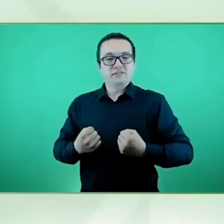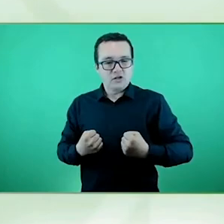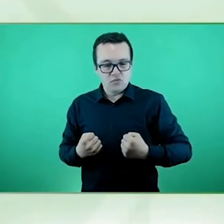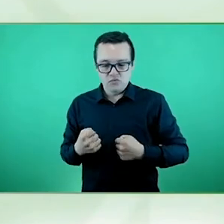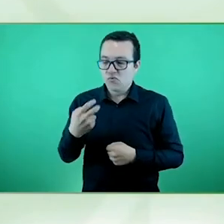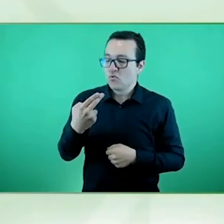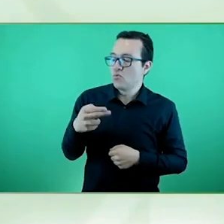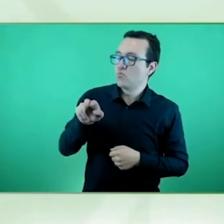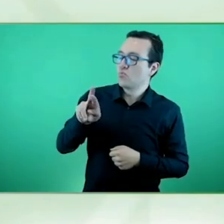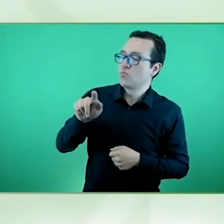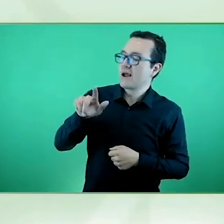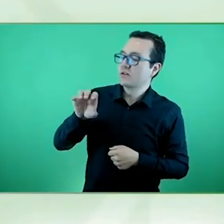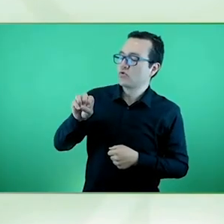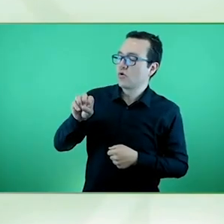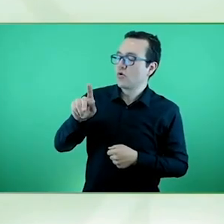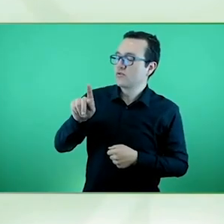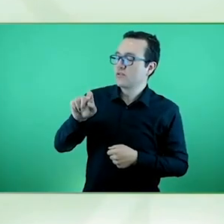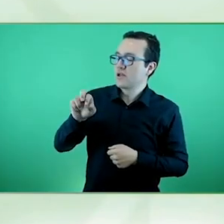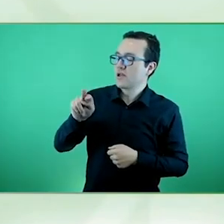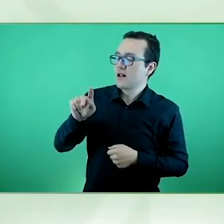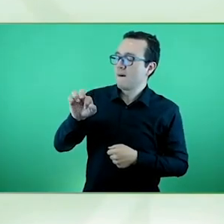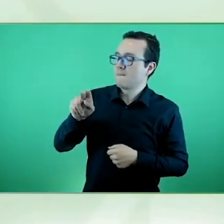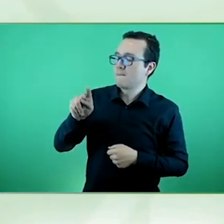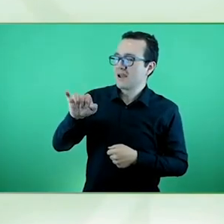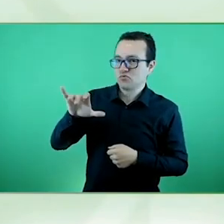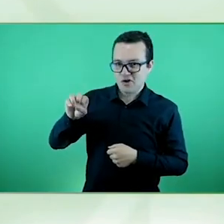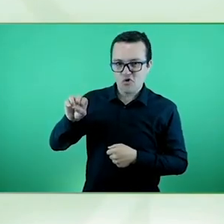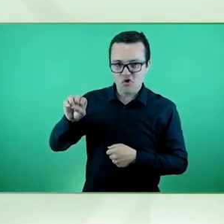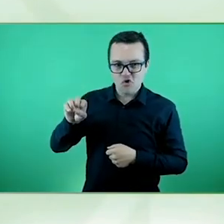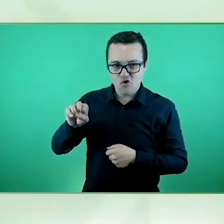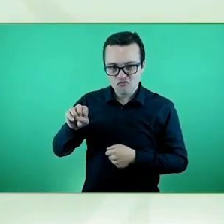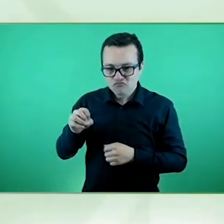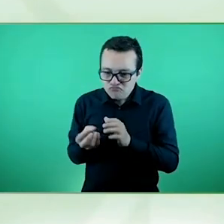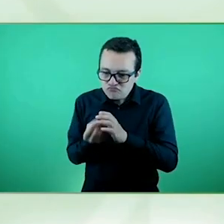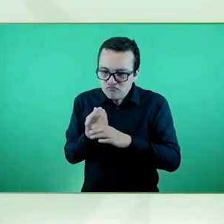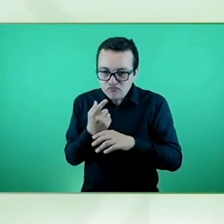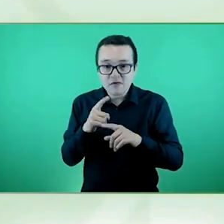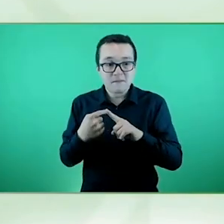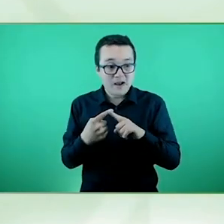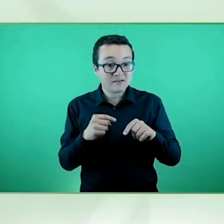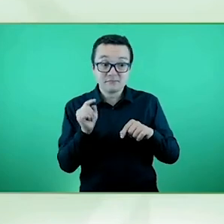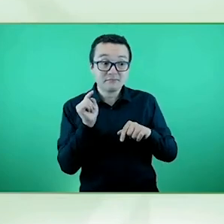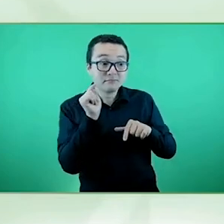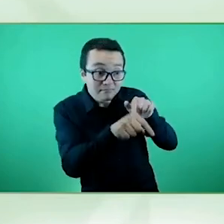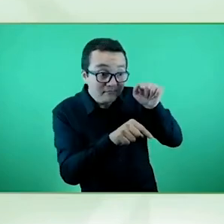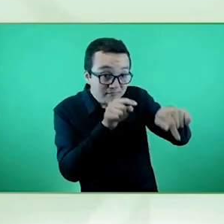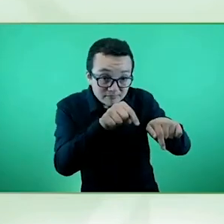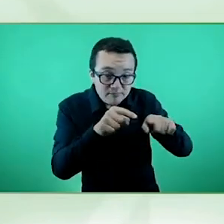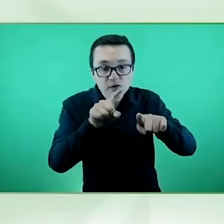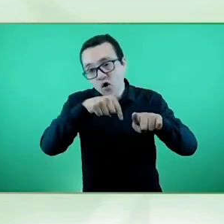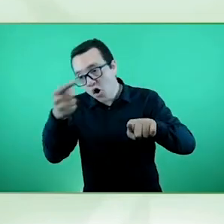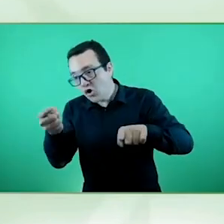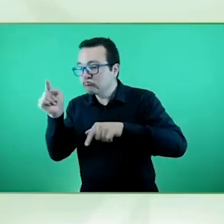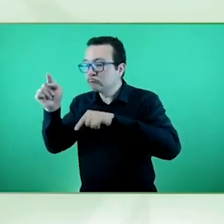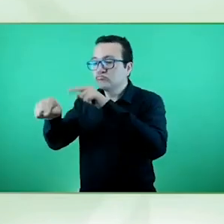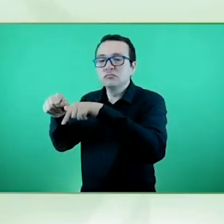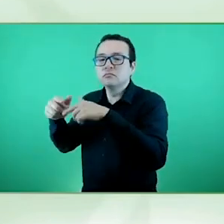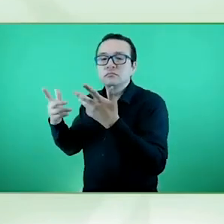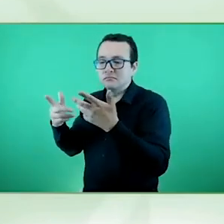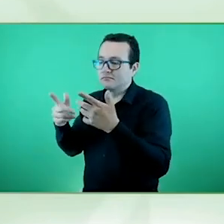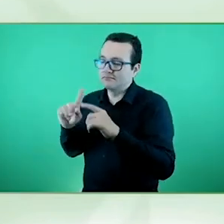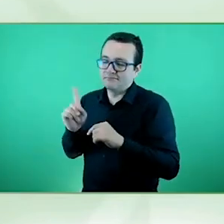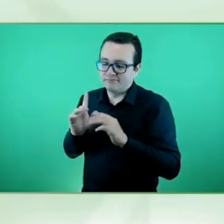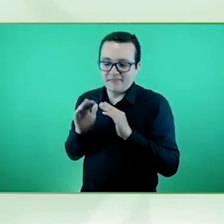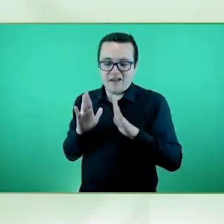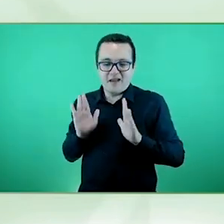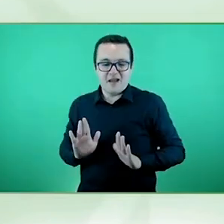hay participantes que trabajan desde sus casas, junto a sus cuidadoras, y este elemento igual es muy importante. Ahí,